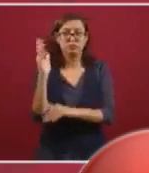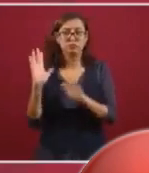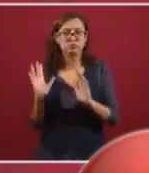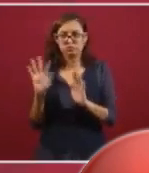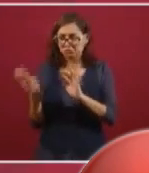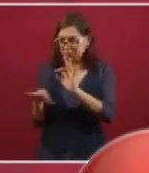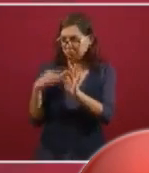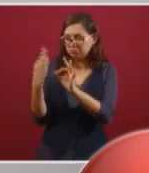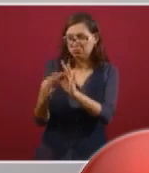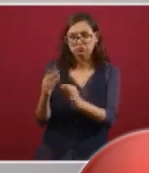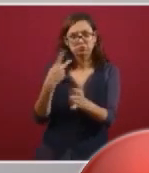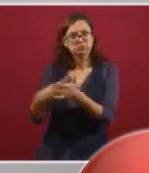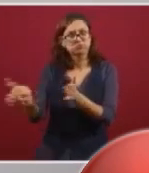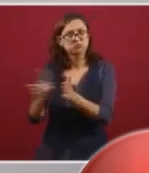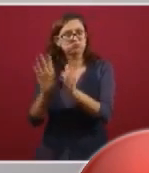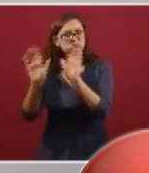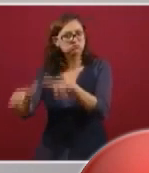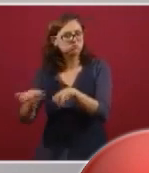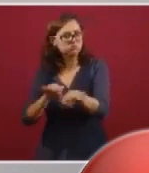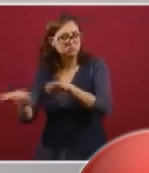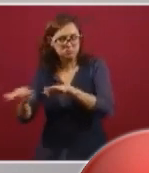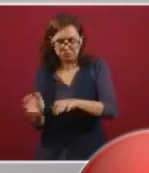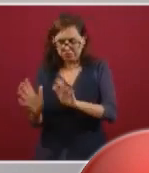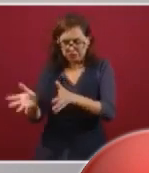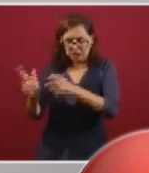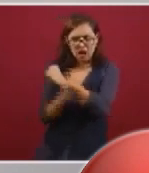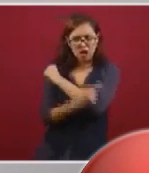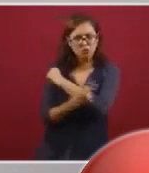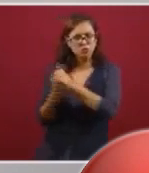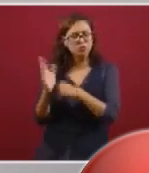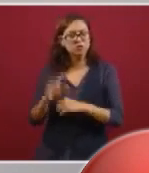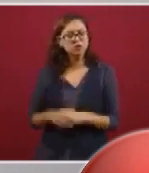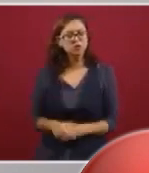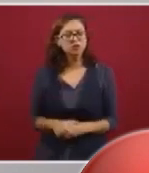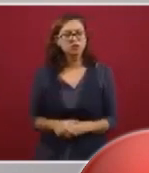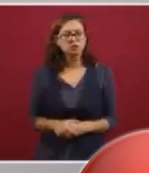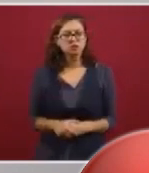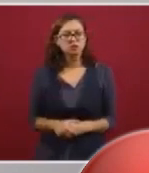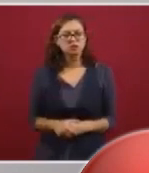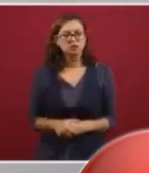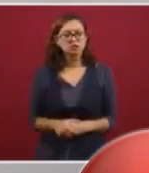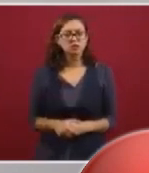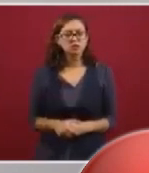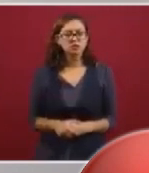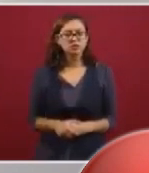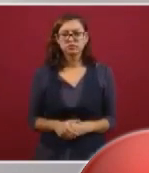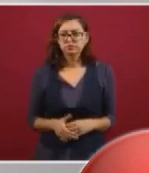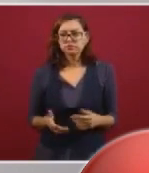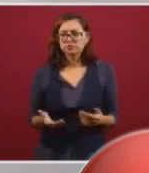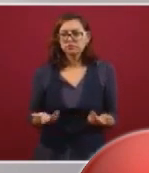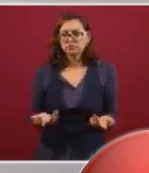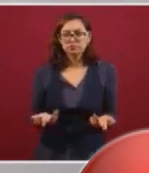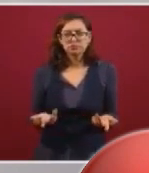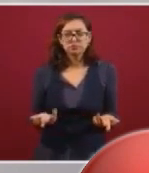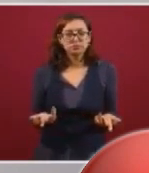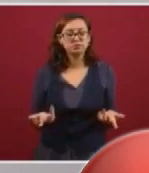y su plaza. ¿qué nos van a